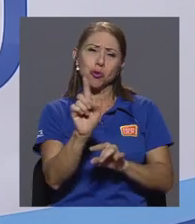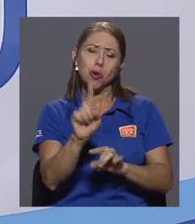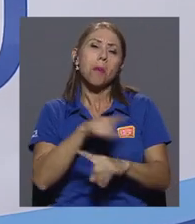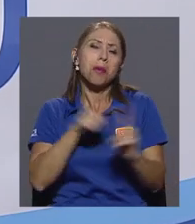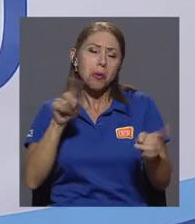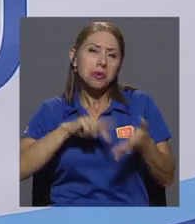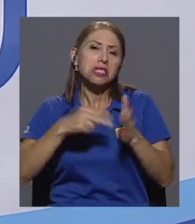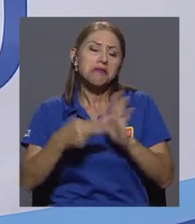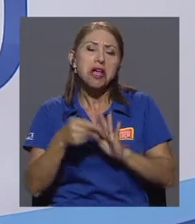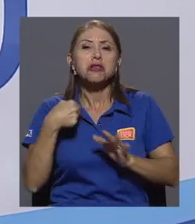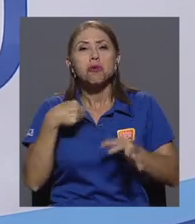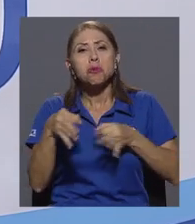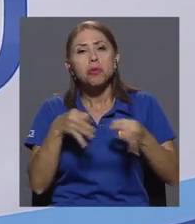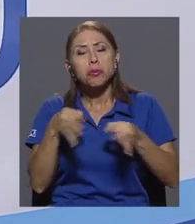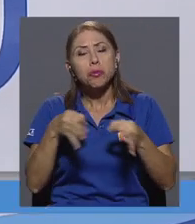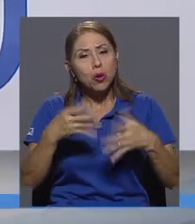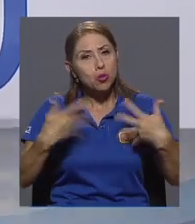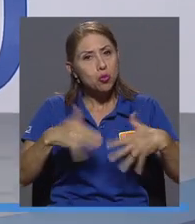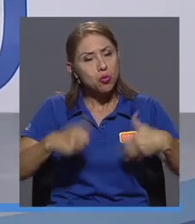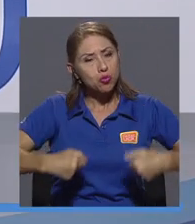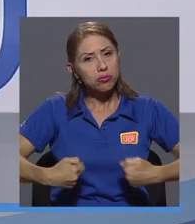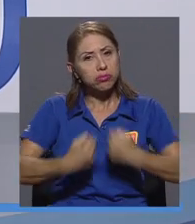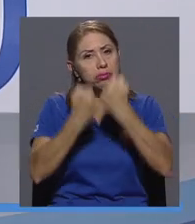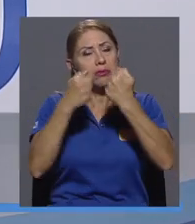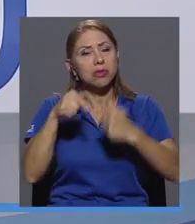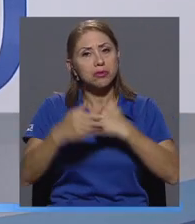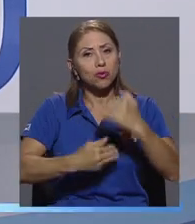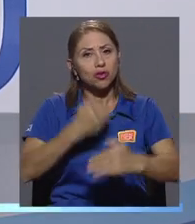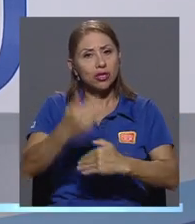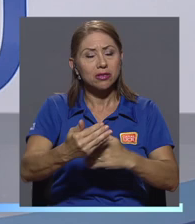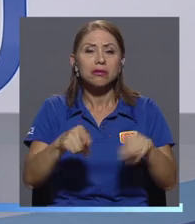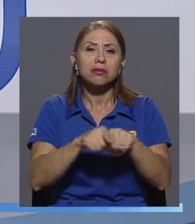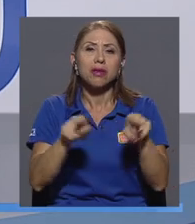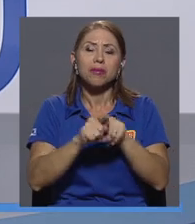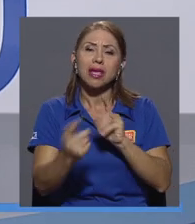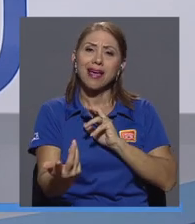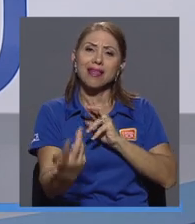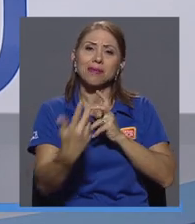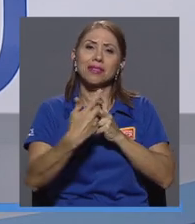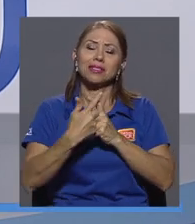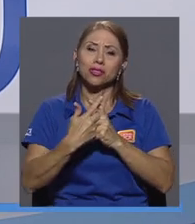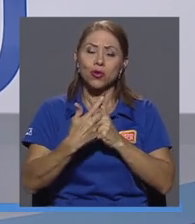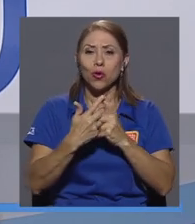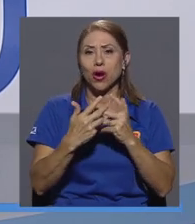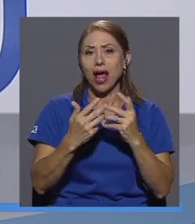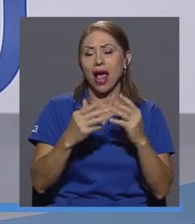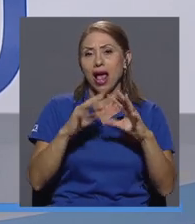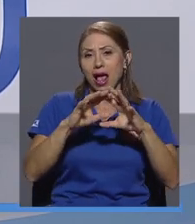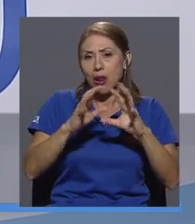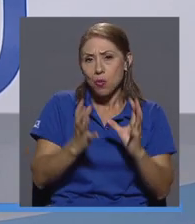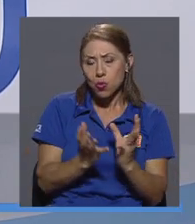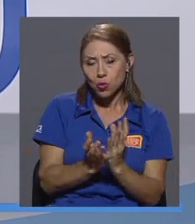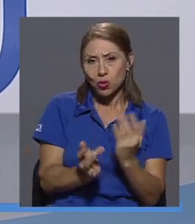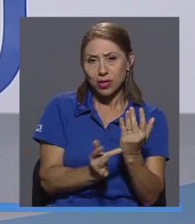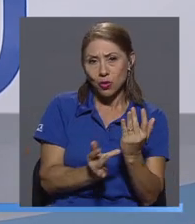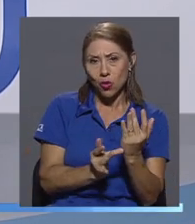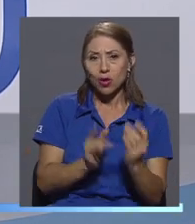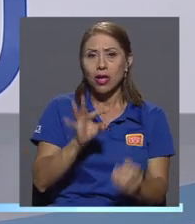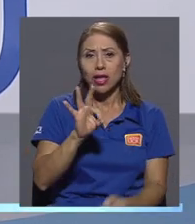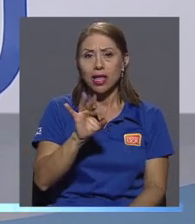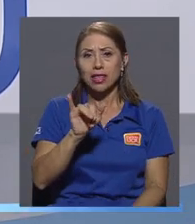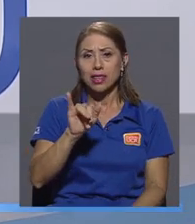procesos y yo creo que tiene que ver con la adaptación al mundo tecnológico hoy a las tic's esto que os decía digamos de